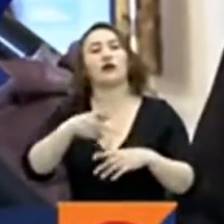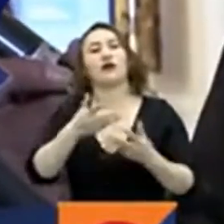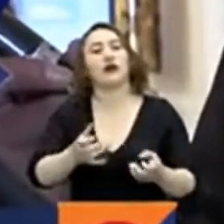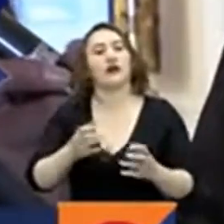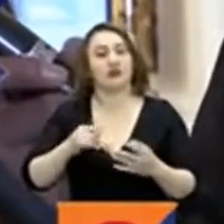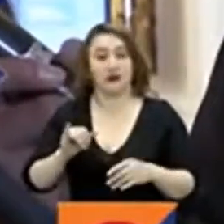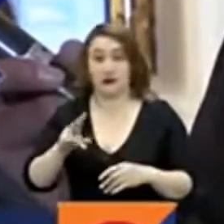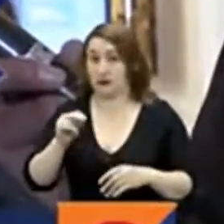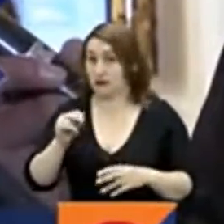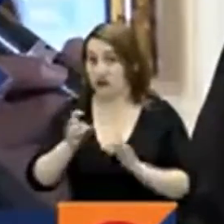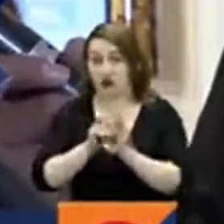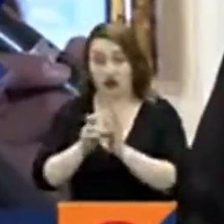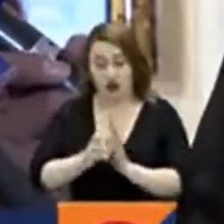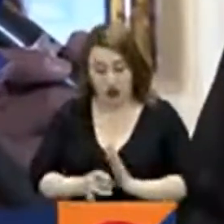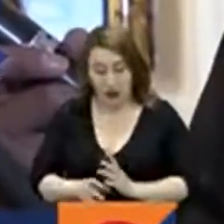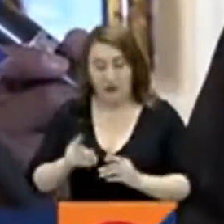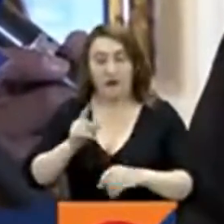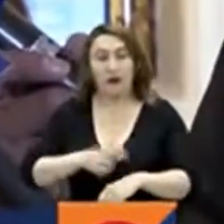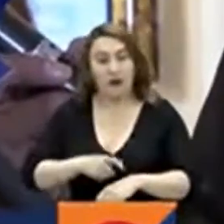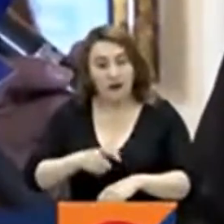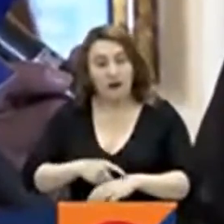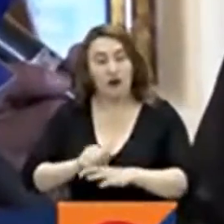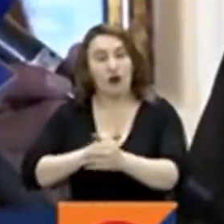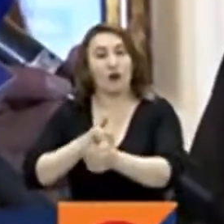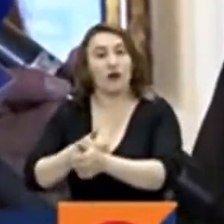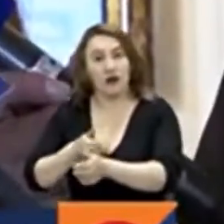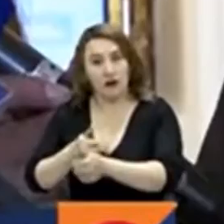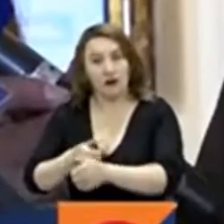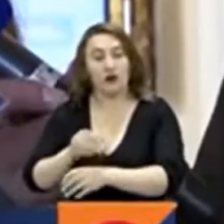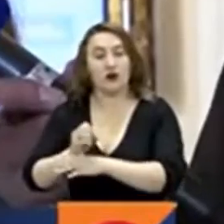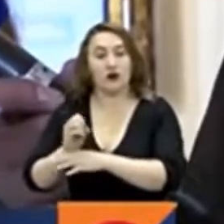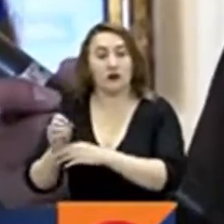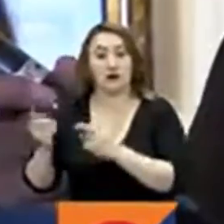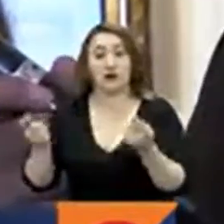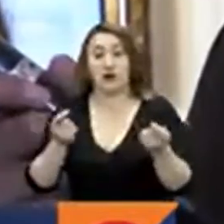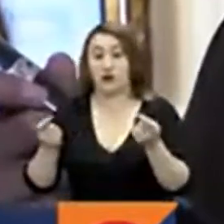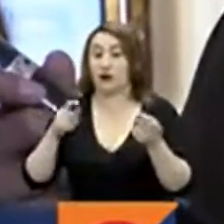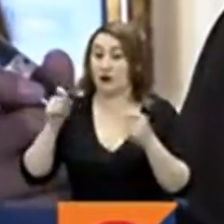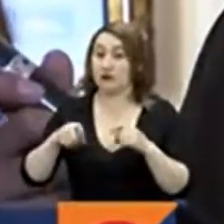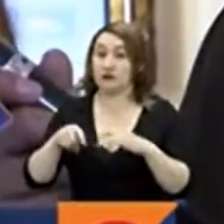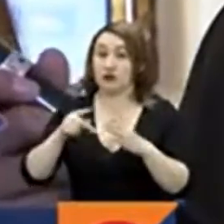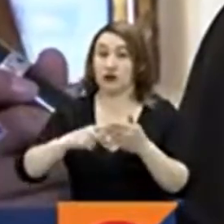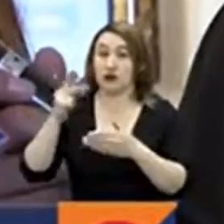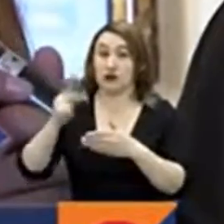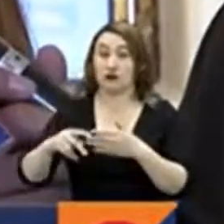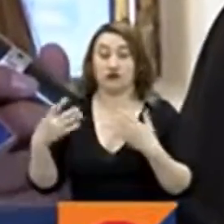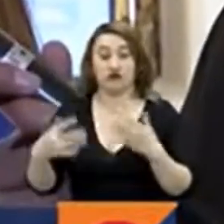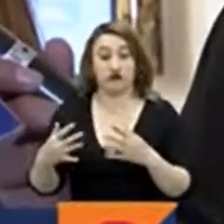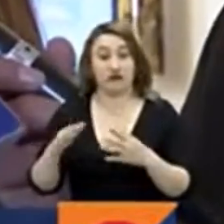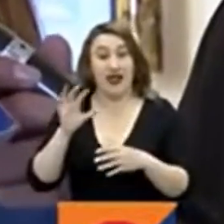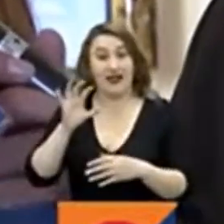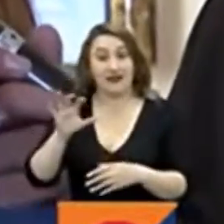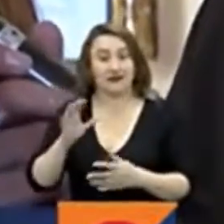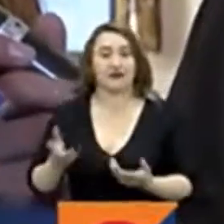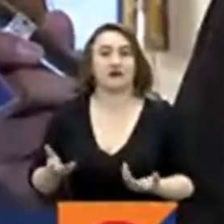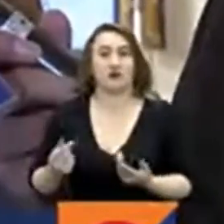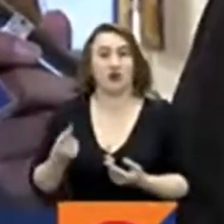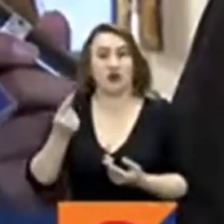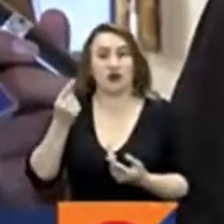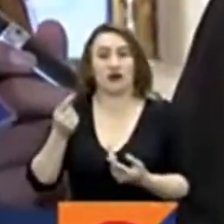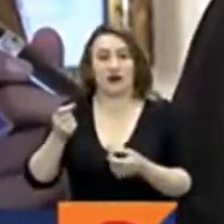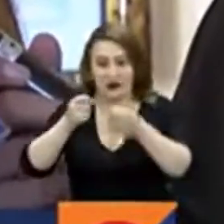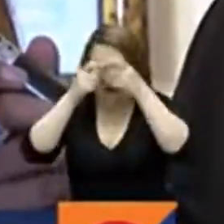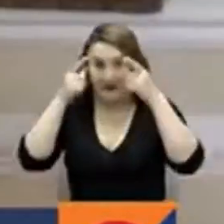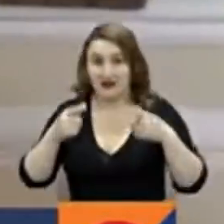Tienen cronograma, tienen tiempo, se han tenido acompañamiento de los organismos de control y representan proyectos que son de país, políticas de Estado,